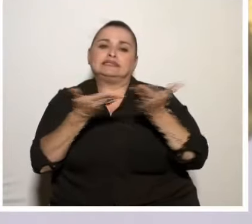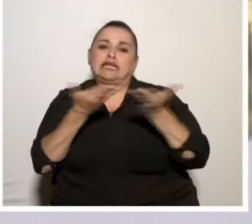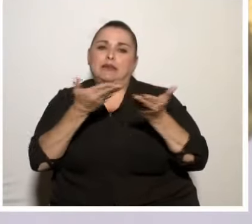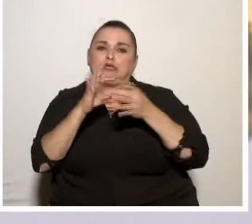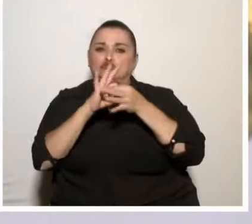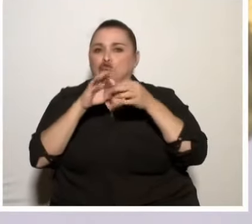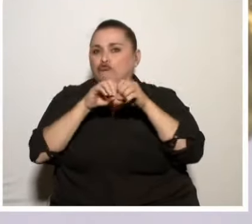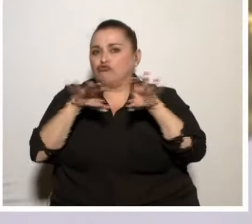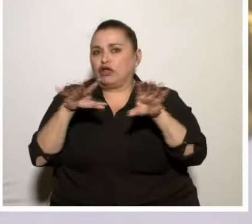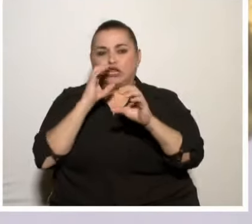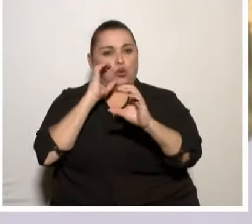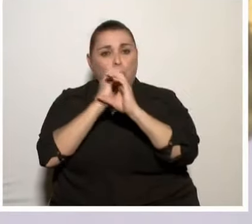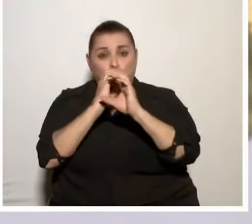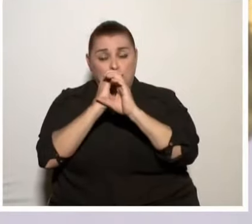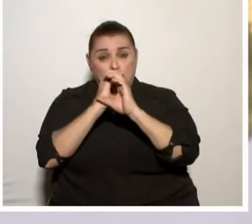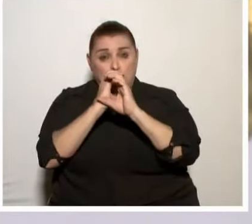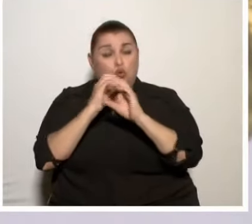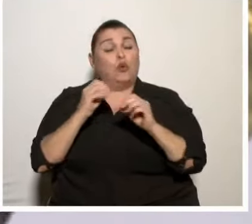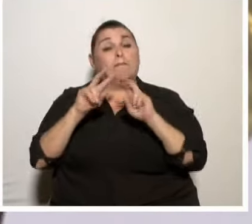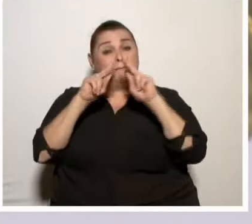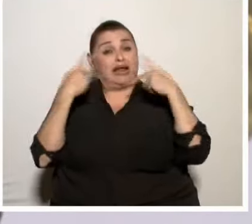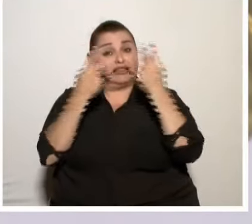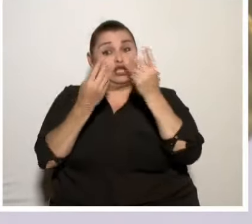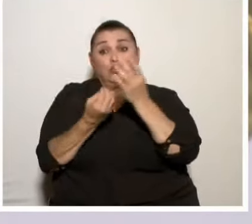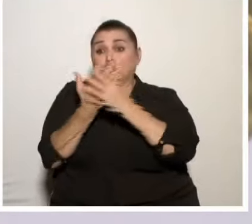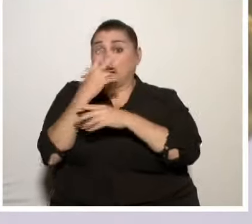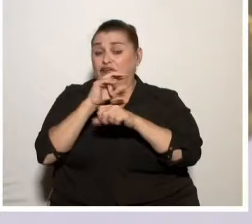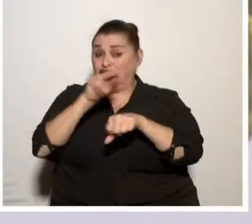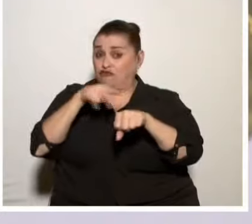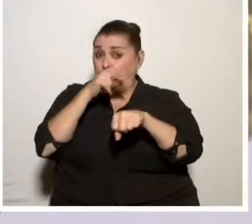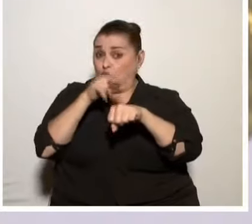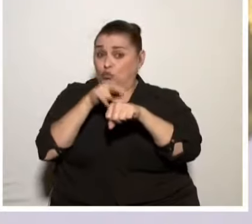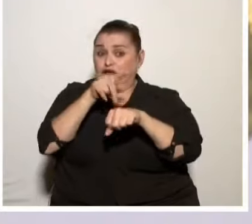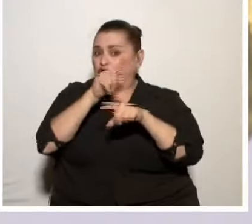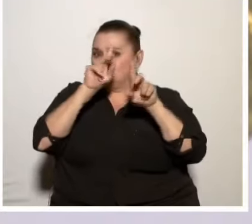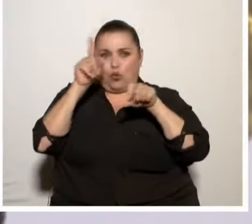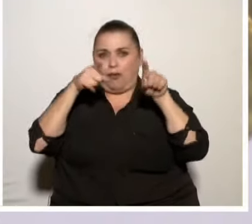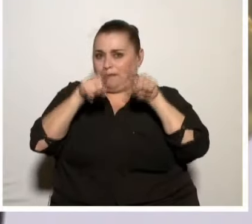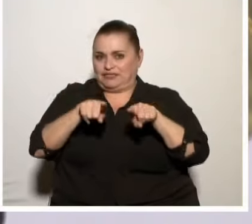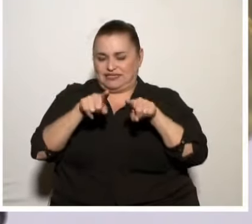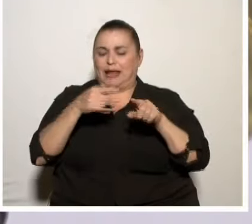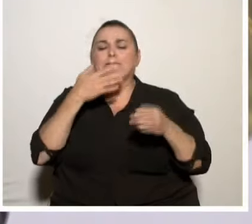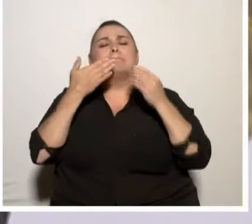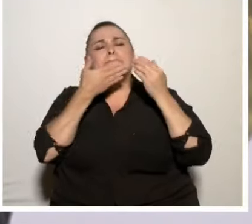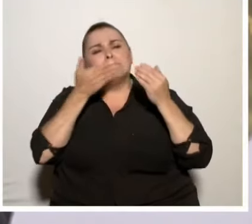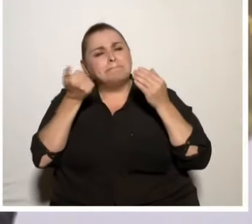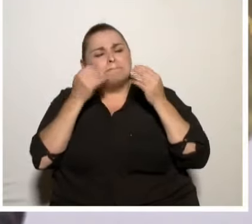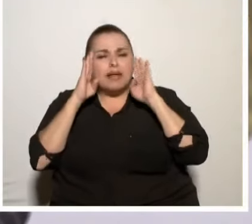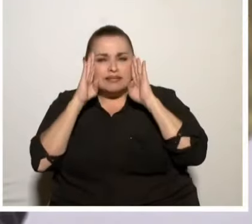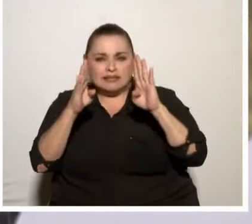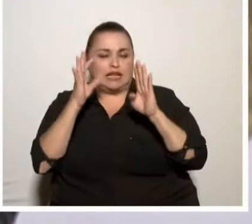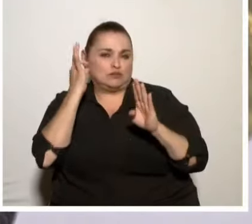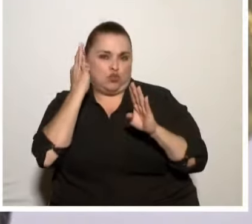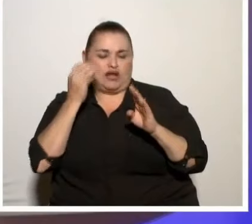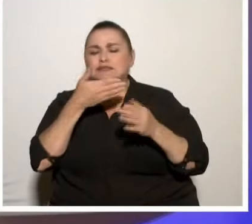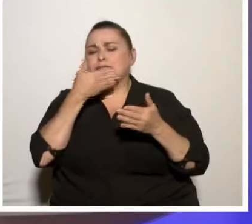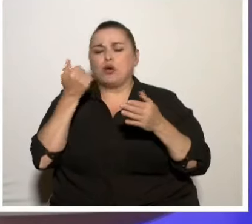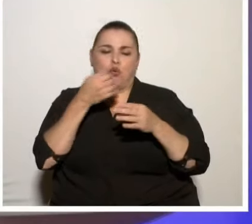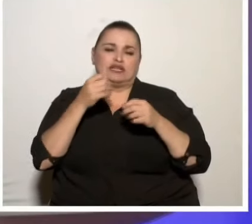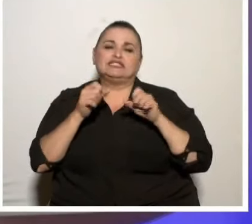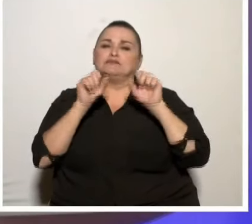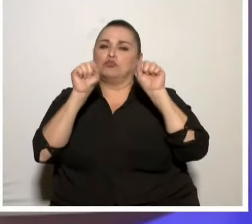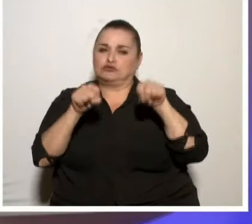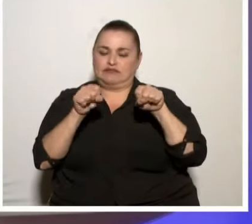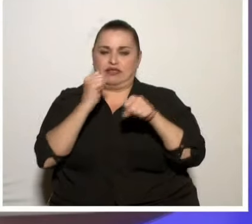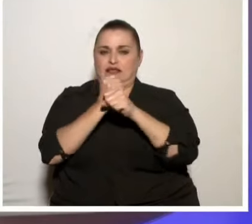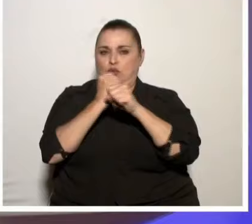cuidado. Con Nueva República eso no sucederá y serán muy bien atendidas las mujeres y tendrán mejores oportunidades laborales, por supuesto que sí. Muchas